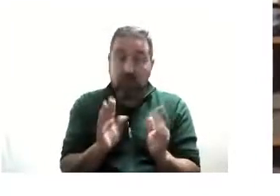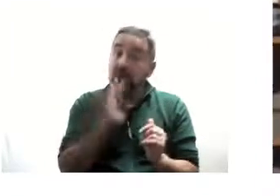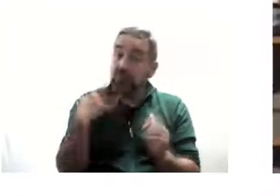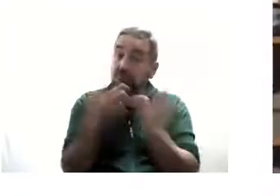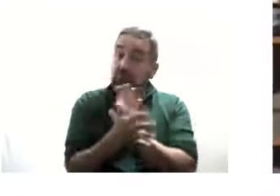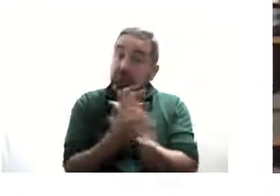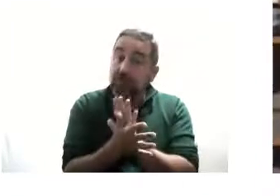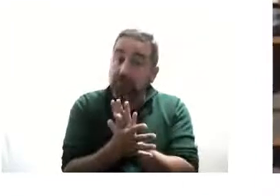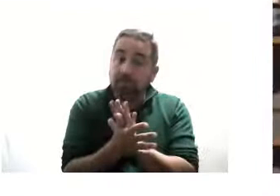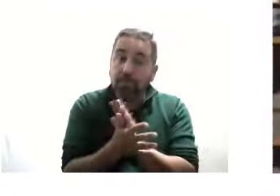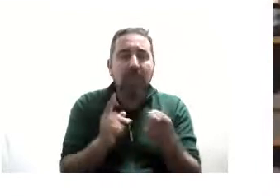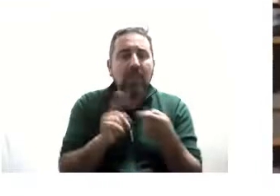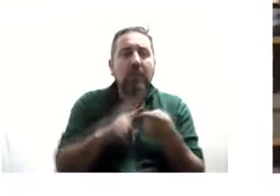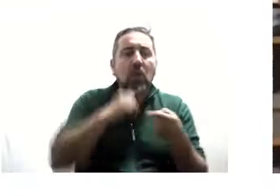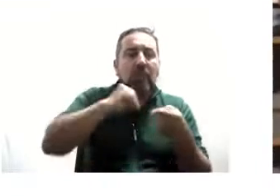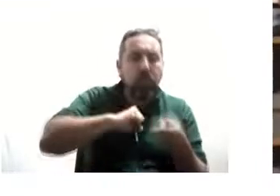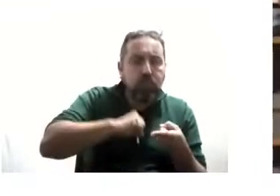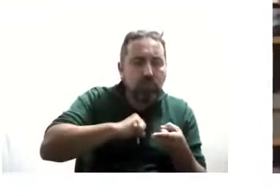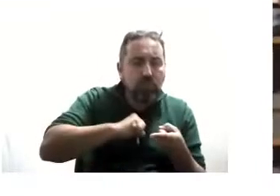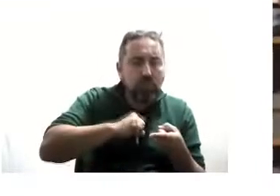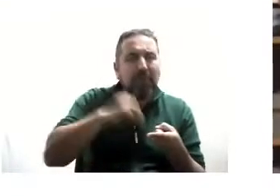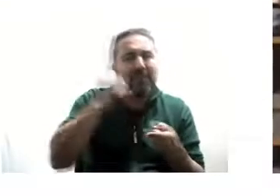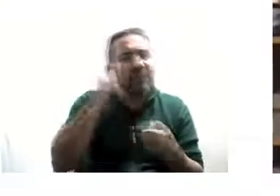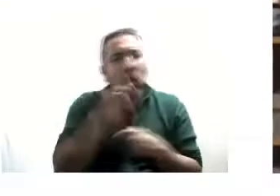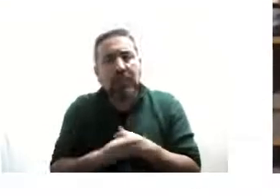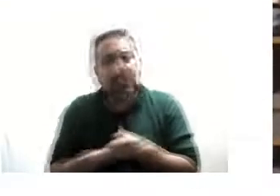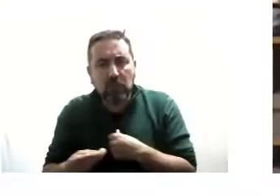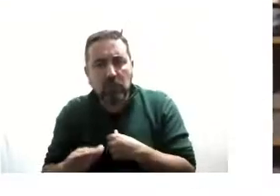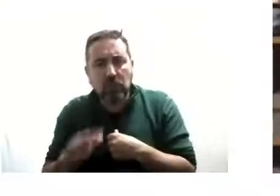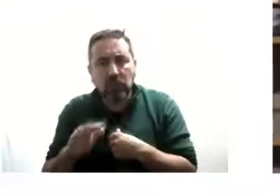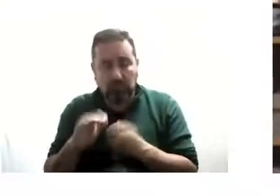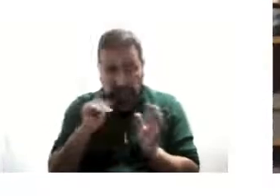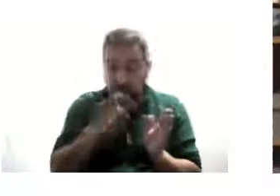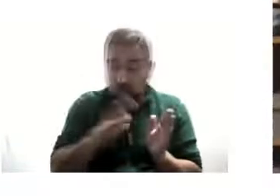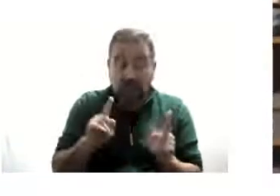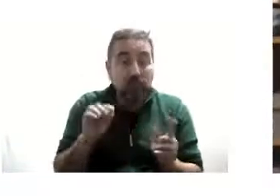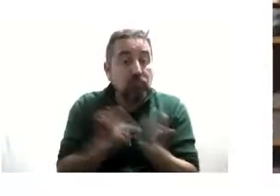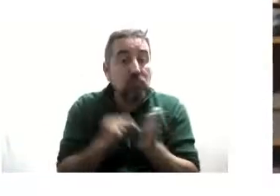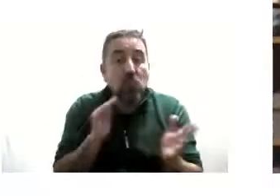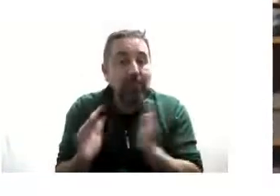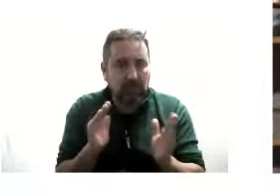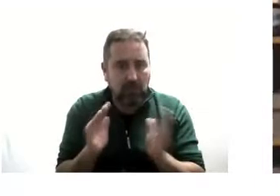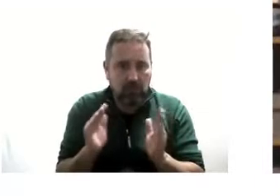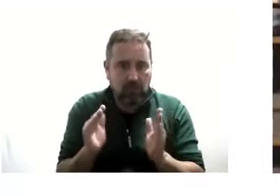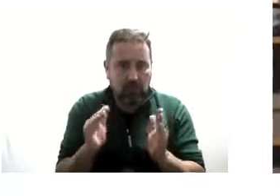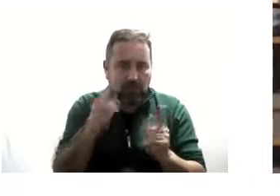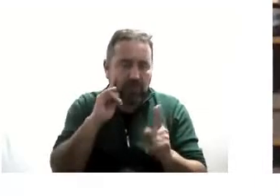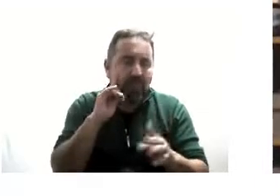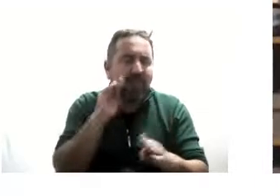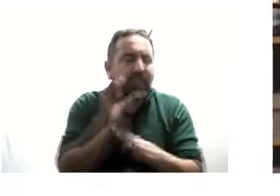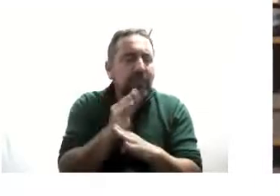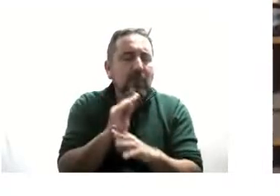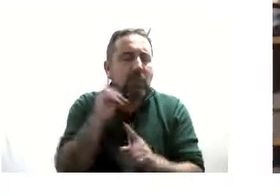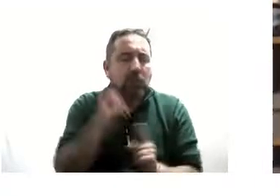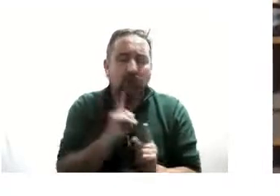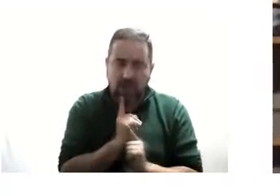tanto como en los adultos, pero sobre todo en los niños, tenemos un momento crucial para tratar la sordera, porque sabemos que si no la tratamos